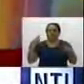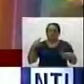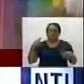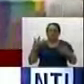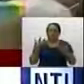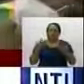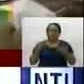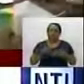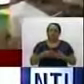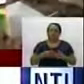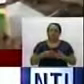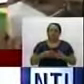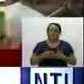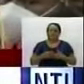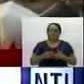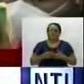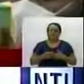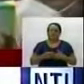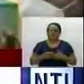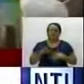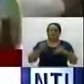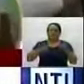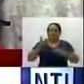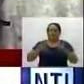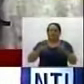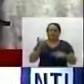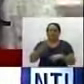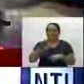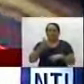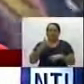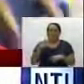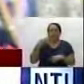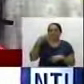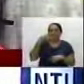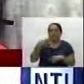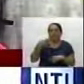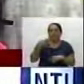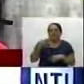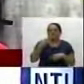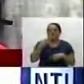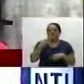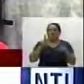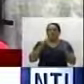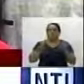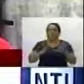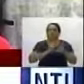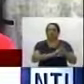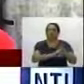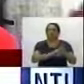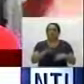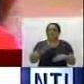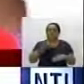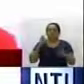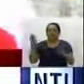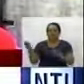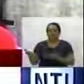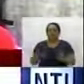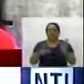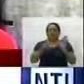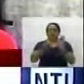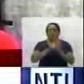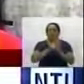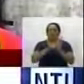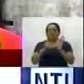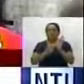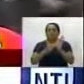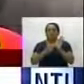son radicales y nadie se muestra dispuesto a ceder. La traición del correísmo, dando paso a la ley tributaria. Y